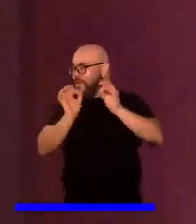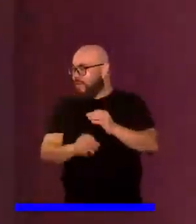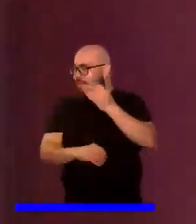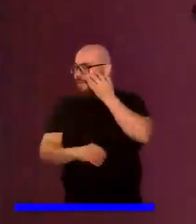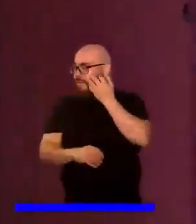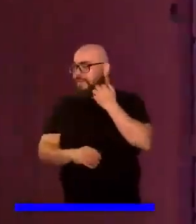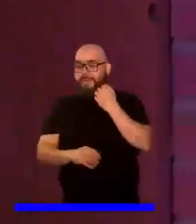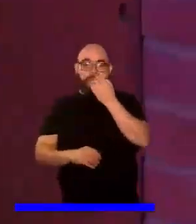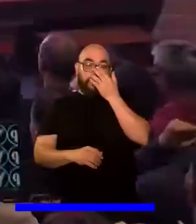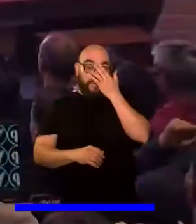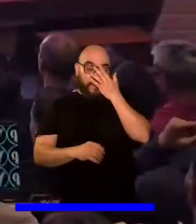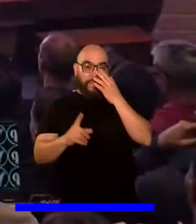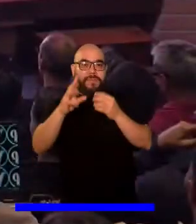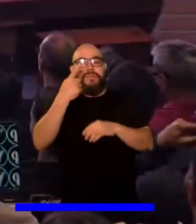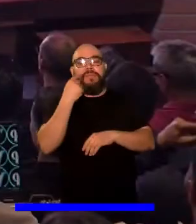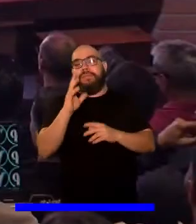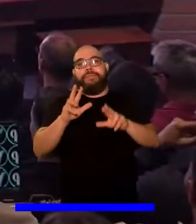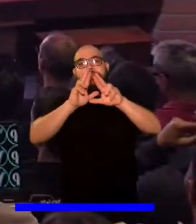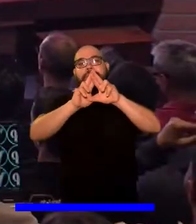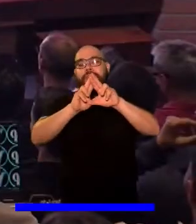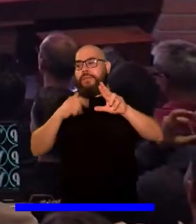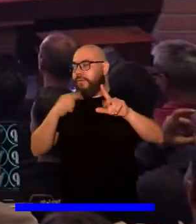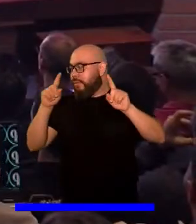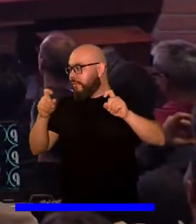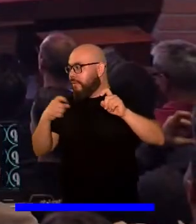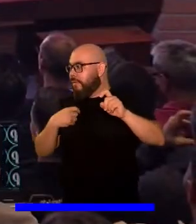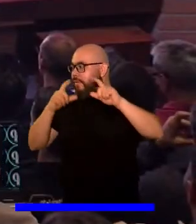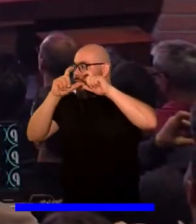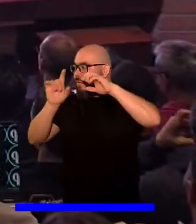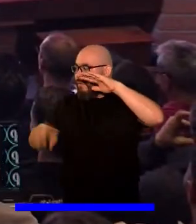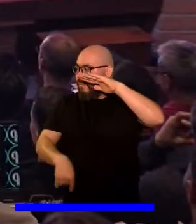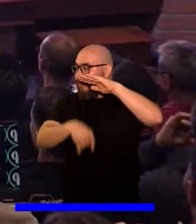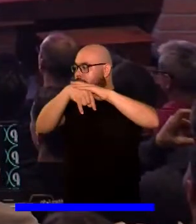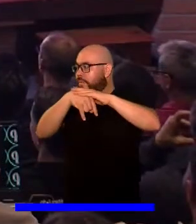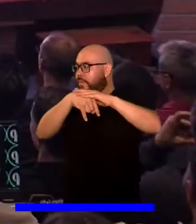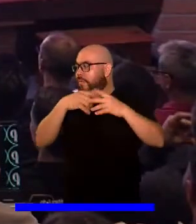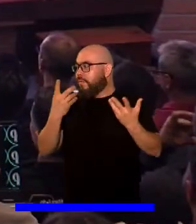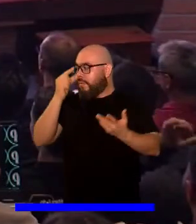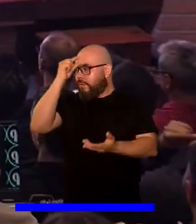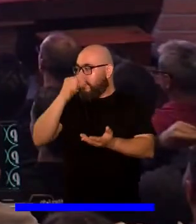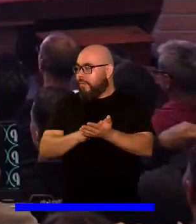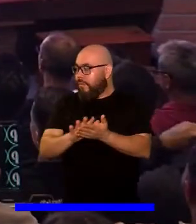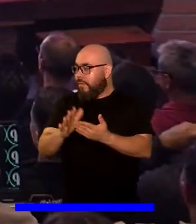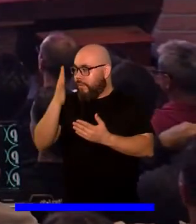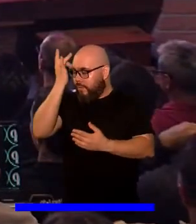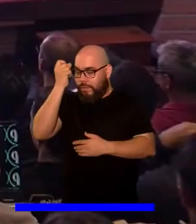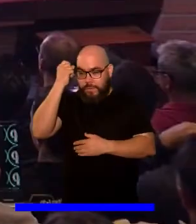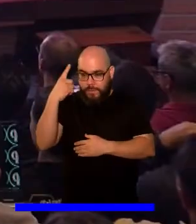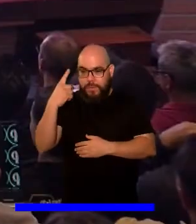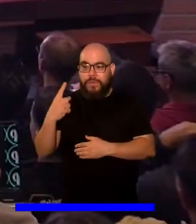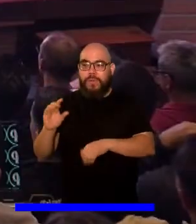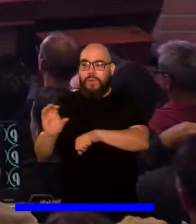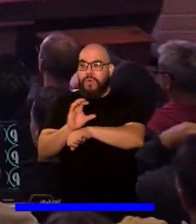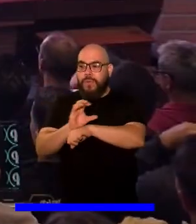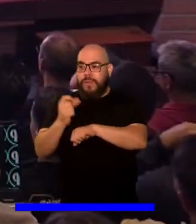que cargó dentro de su Drive una foto de un documento y quiere procesarla. Necesito IA, porque tengo que entender eso, porque el computador